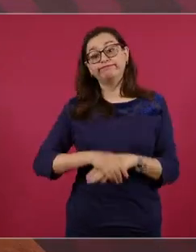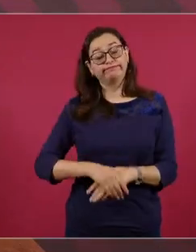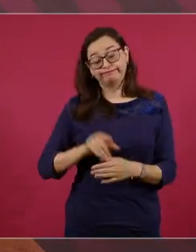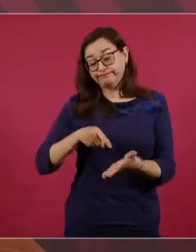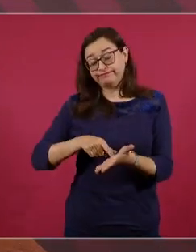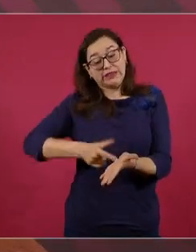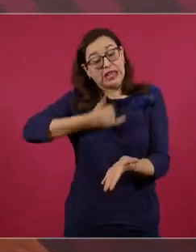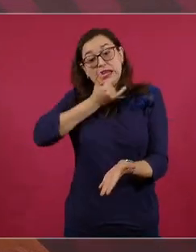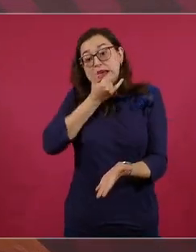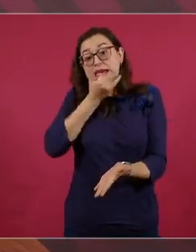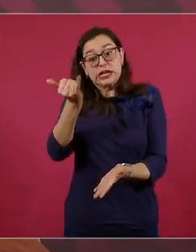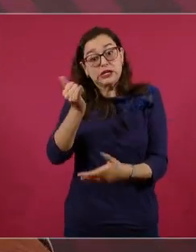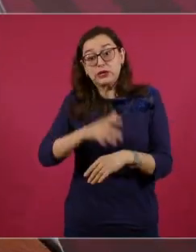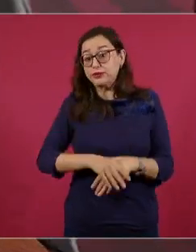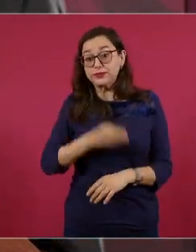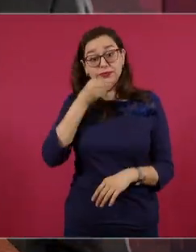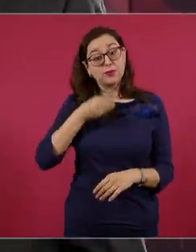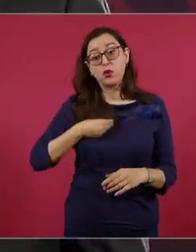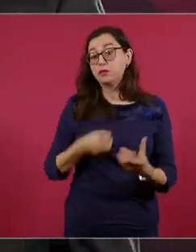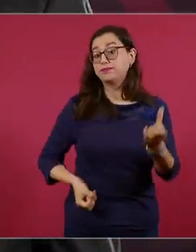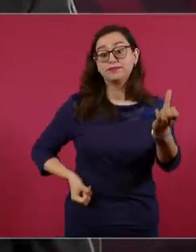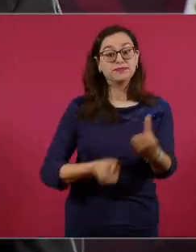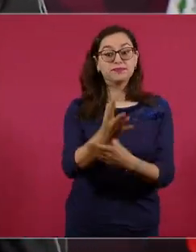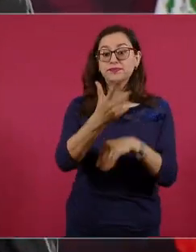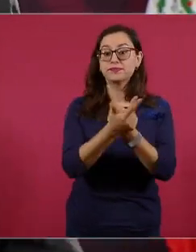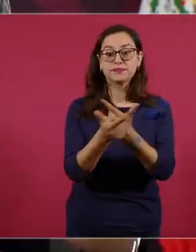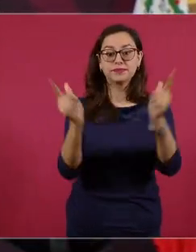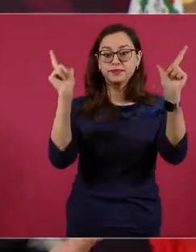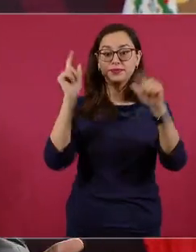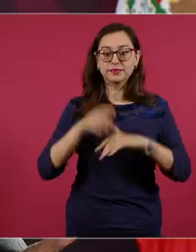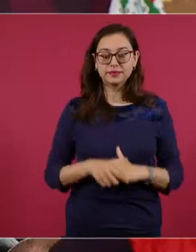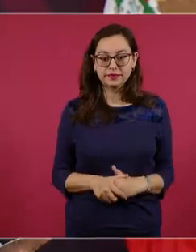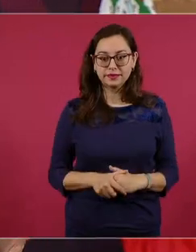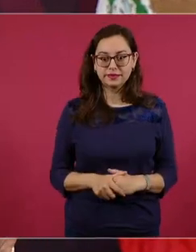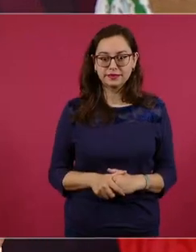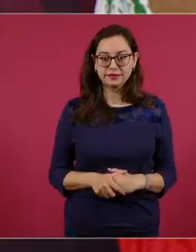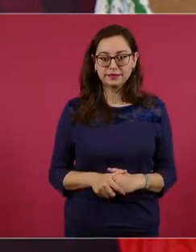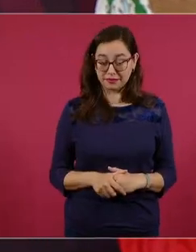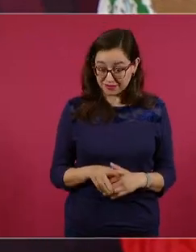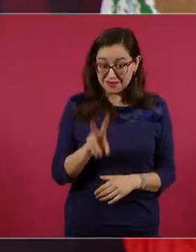Aunque no lo crean, hay